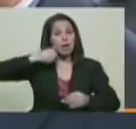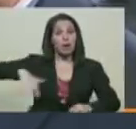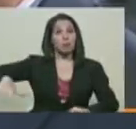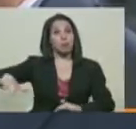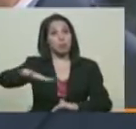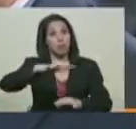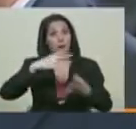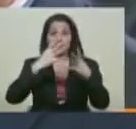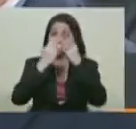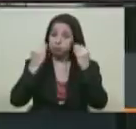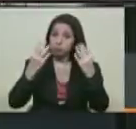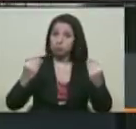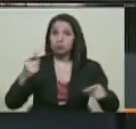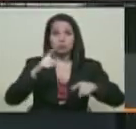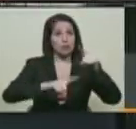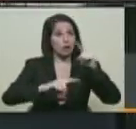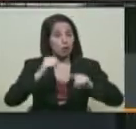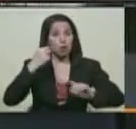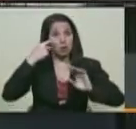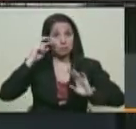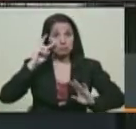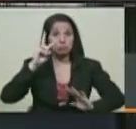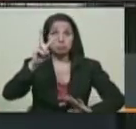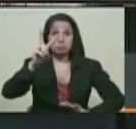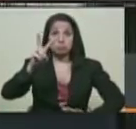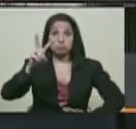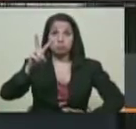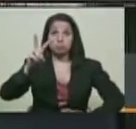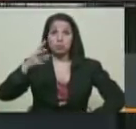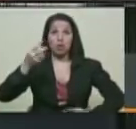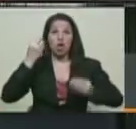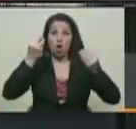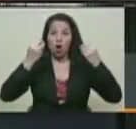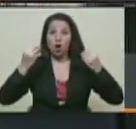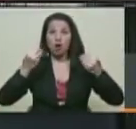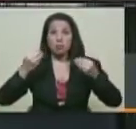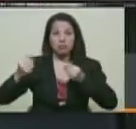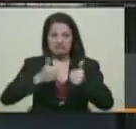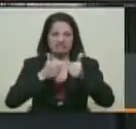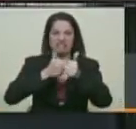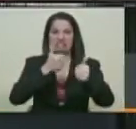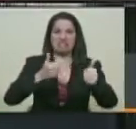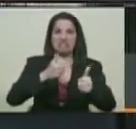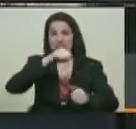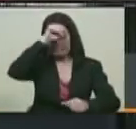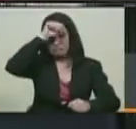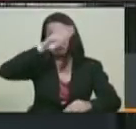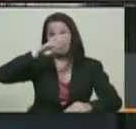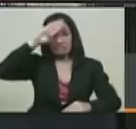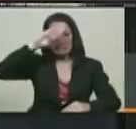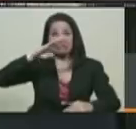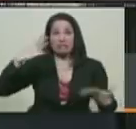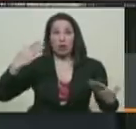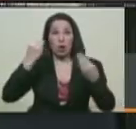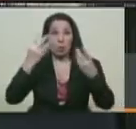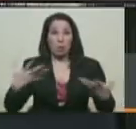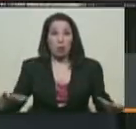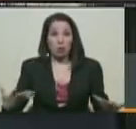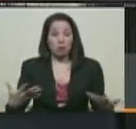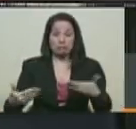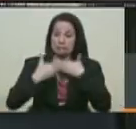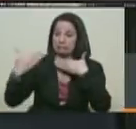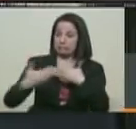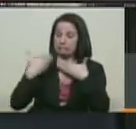cosas, para que el pueblo vea cómo esa gente tiene una obsesión fatal con nosotros, una